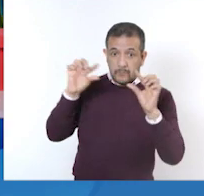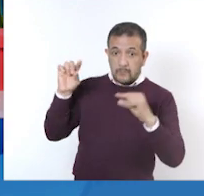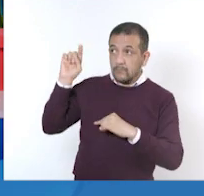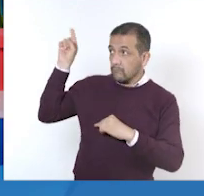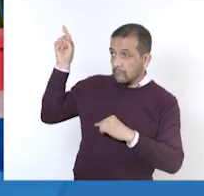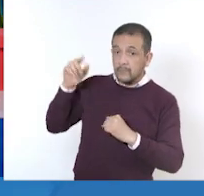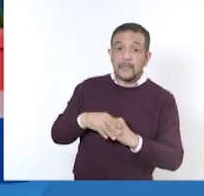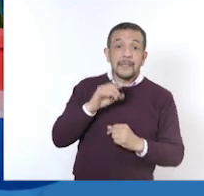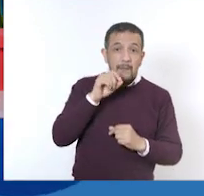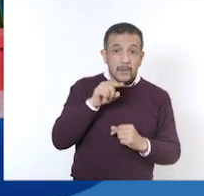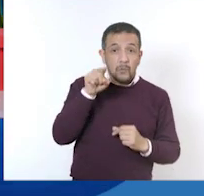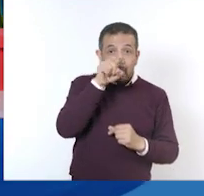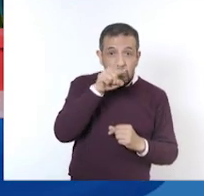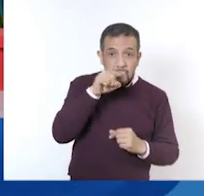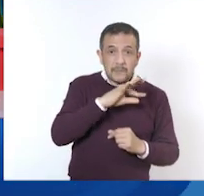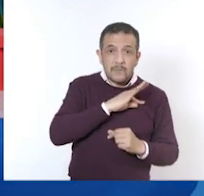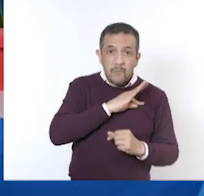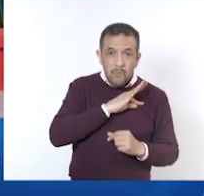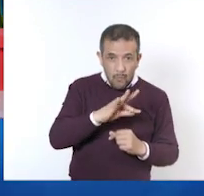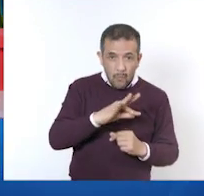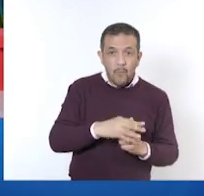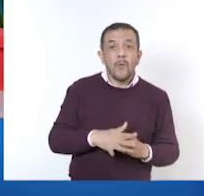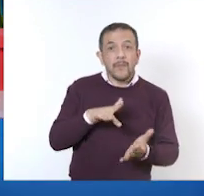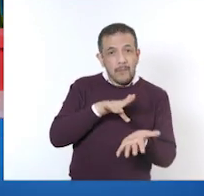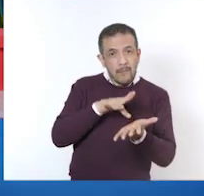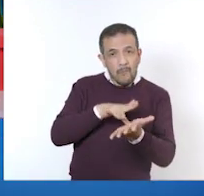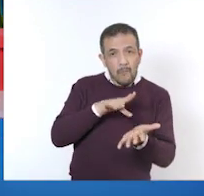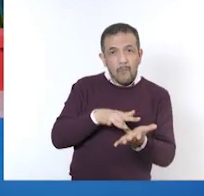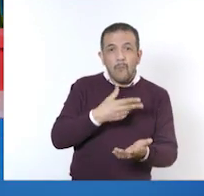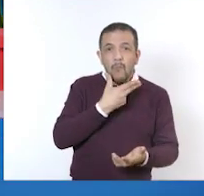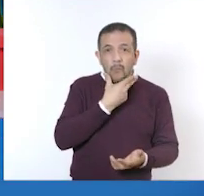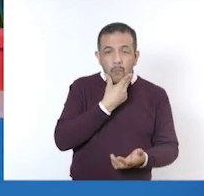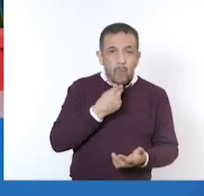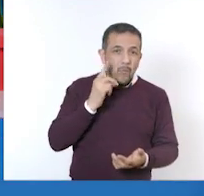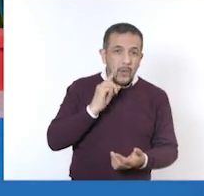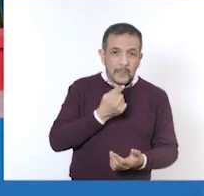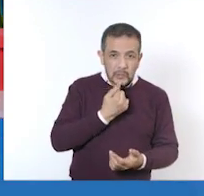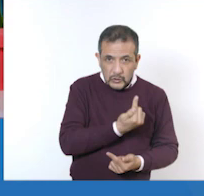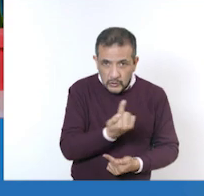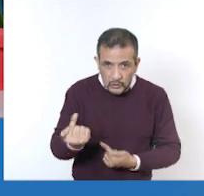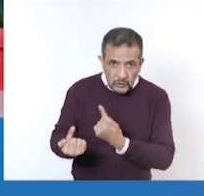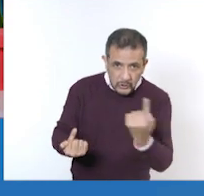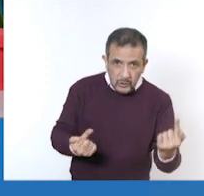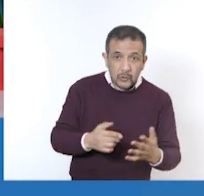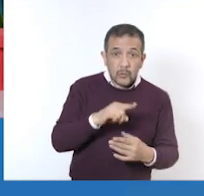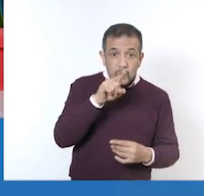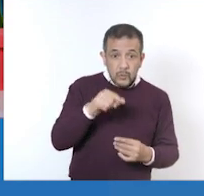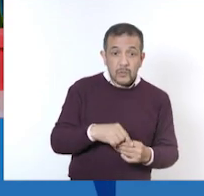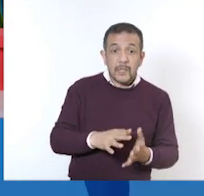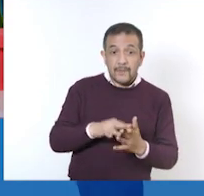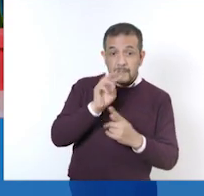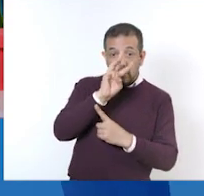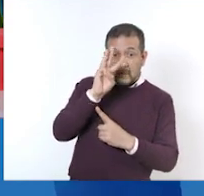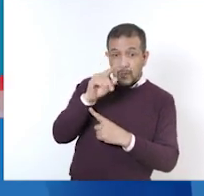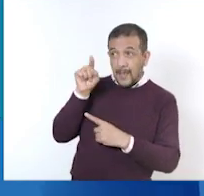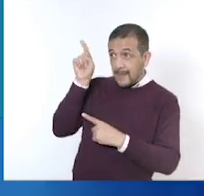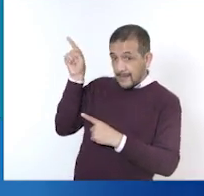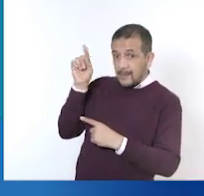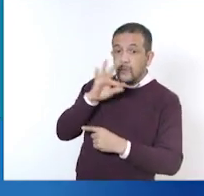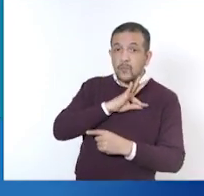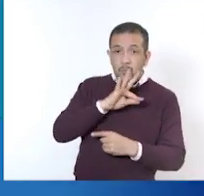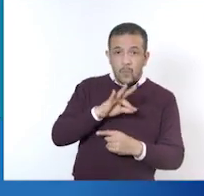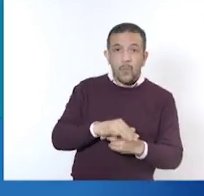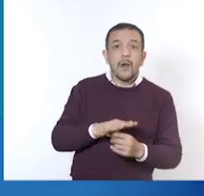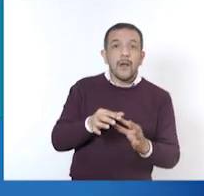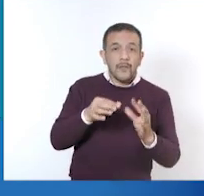pantalla. Conocerán mejor el proyecto y cómo pueden apoyar a niñas y niños. En esta página encontrarán un manual muy sencillo